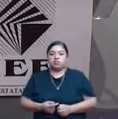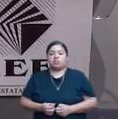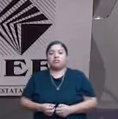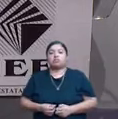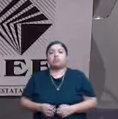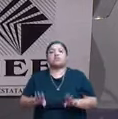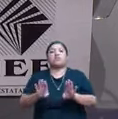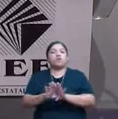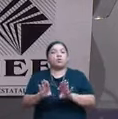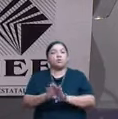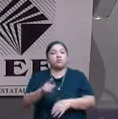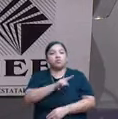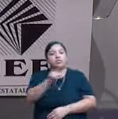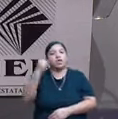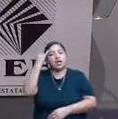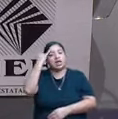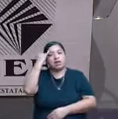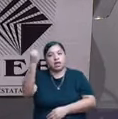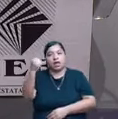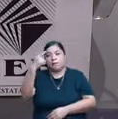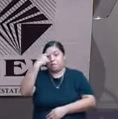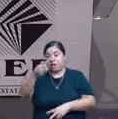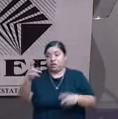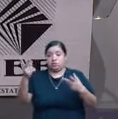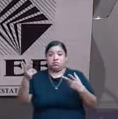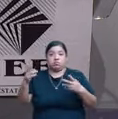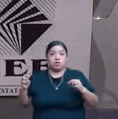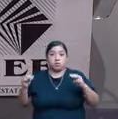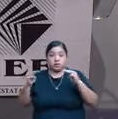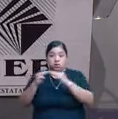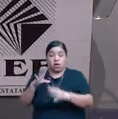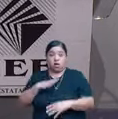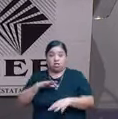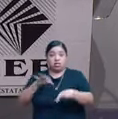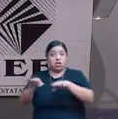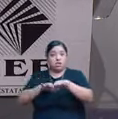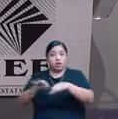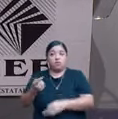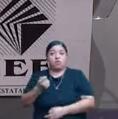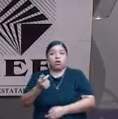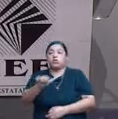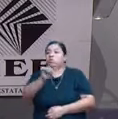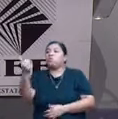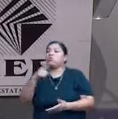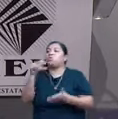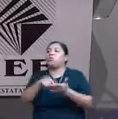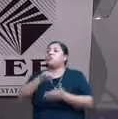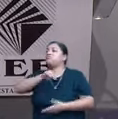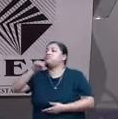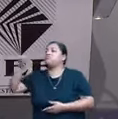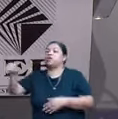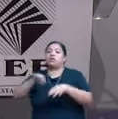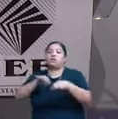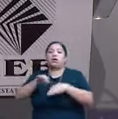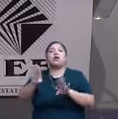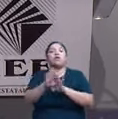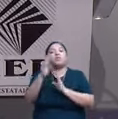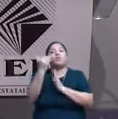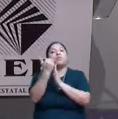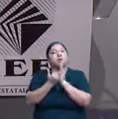de empleos que ha obligado por años a la ciudadanía a salir a otros estados para trabajar? Y de acuerdo con